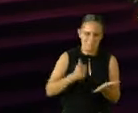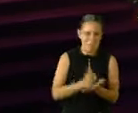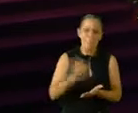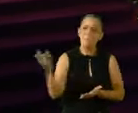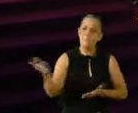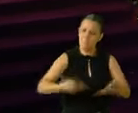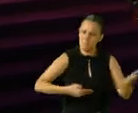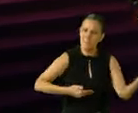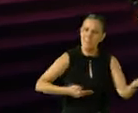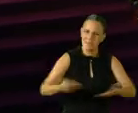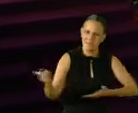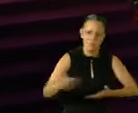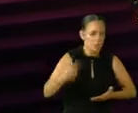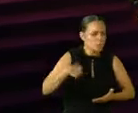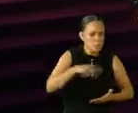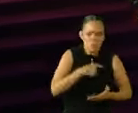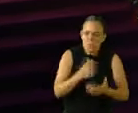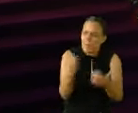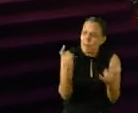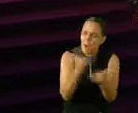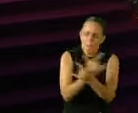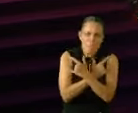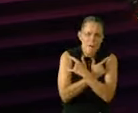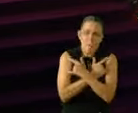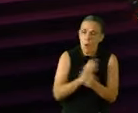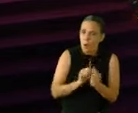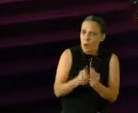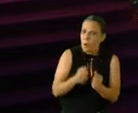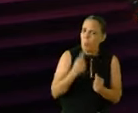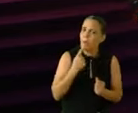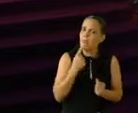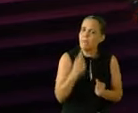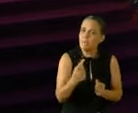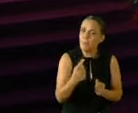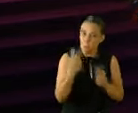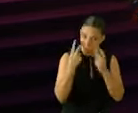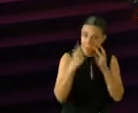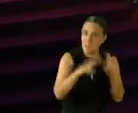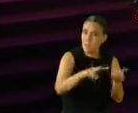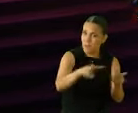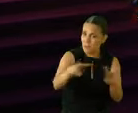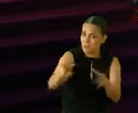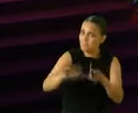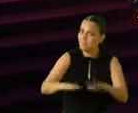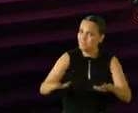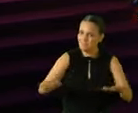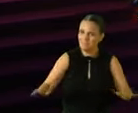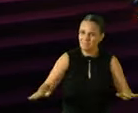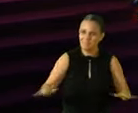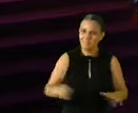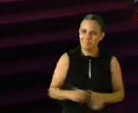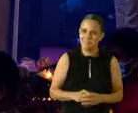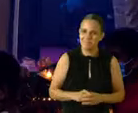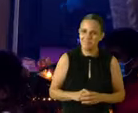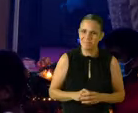Bienvenidos, bienvenidos, les amamos. ¿Cómo le decimos a esto? Mírenlos a ellos ahora, mírenlos a ellos.